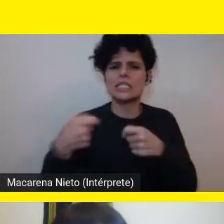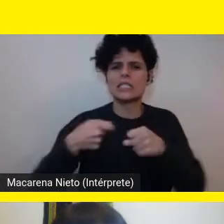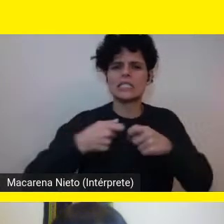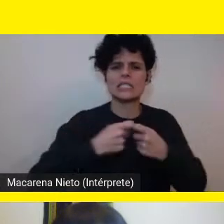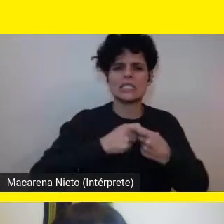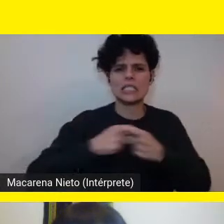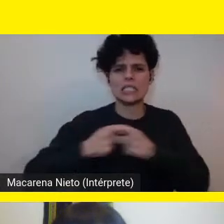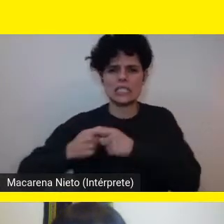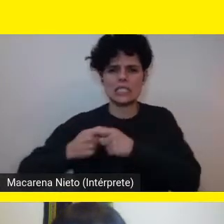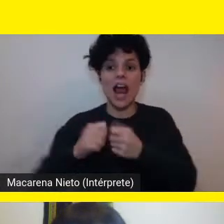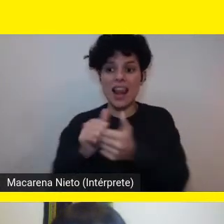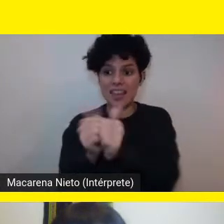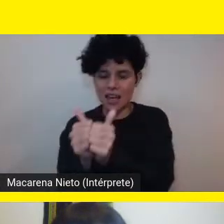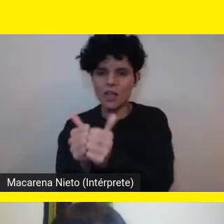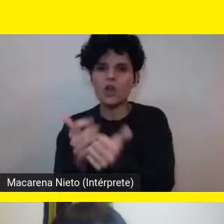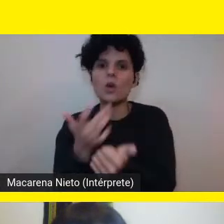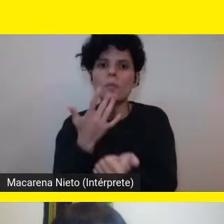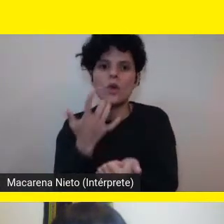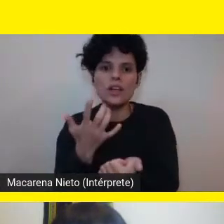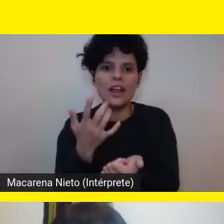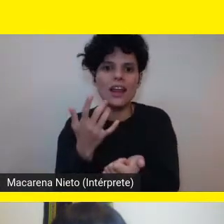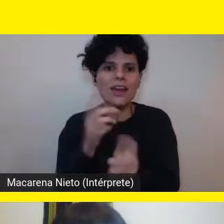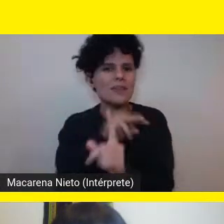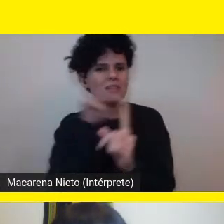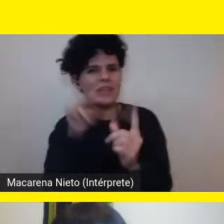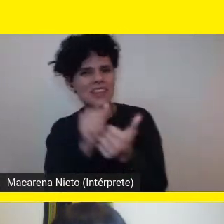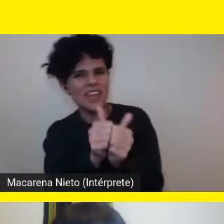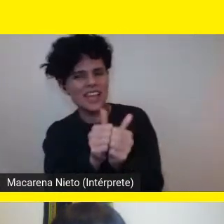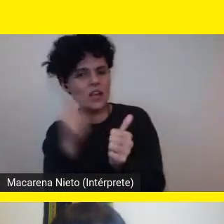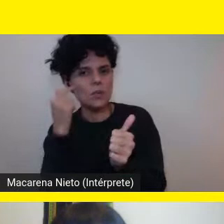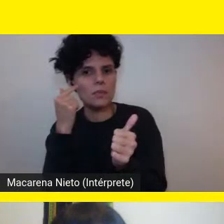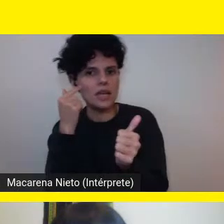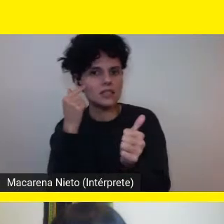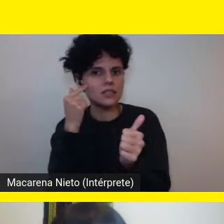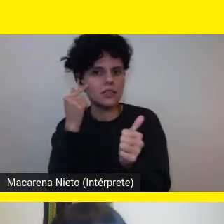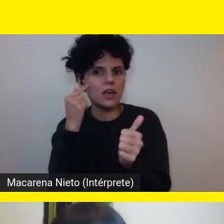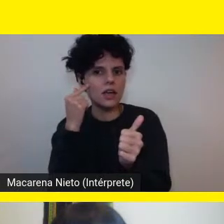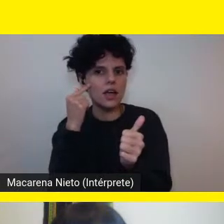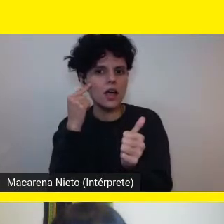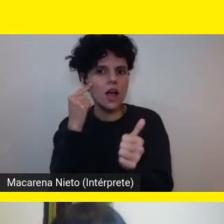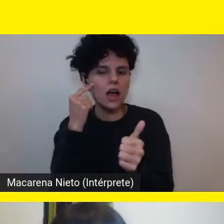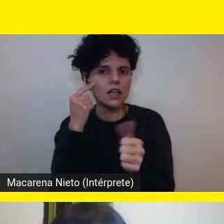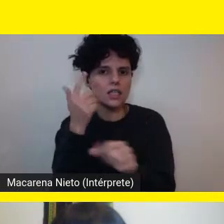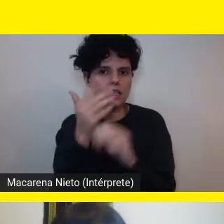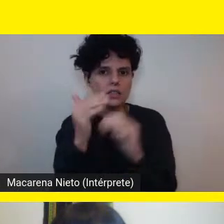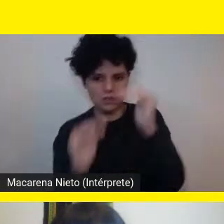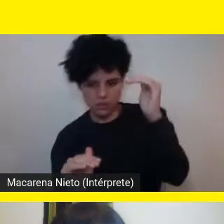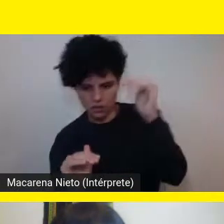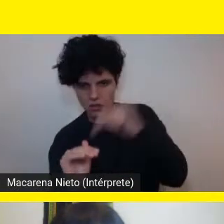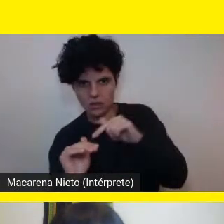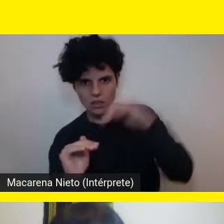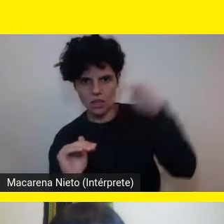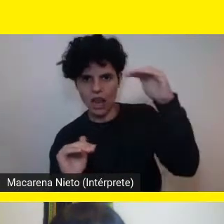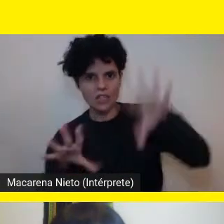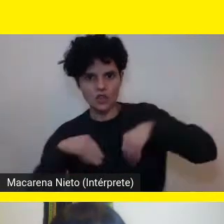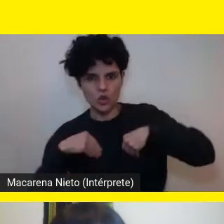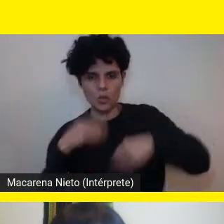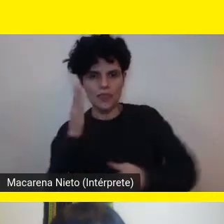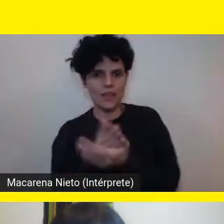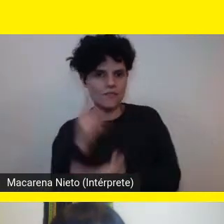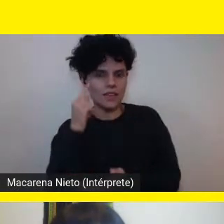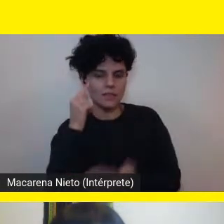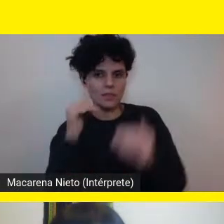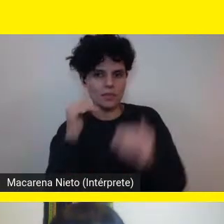porque incomoda, porque la perspectiva de género supone poner sobre la mesa una desigualdad y una injusticia que no es cómoda para